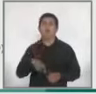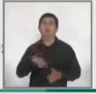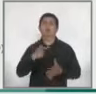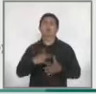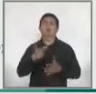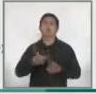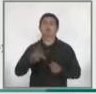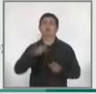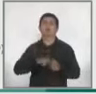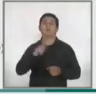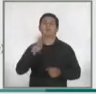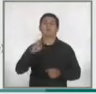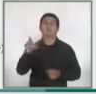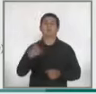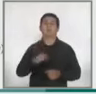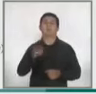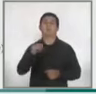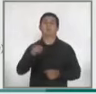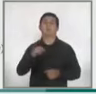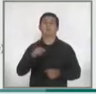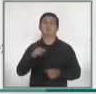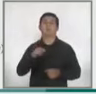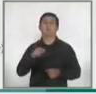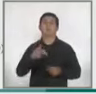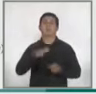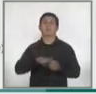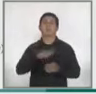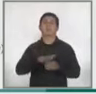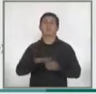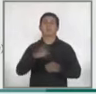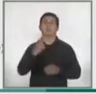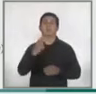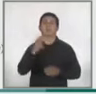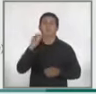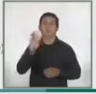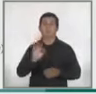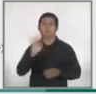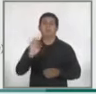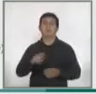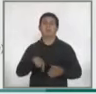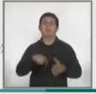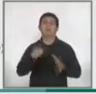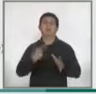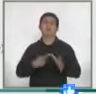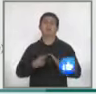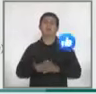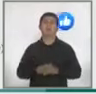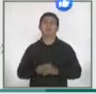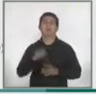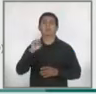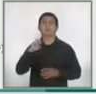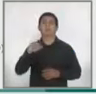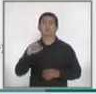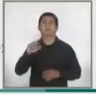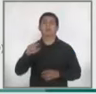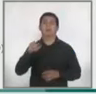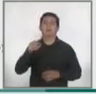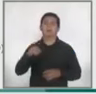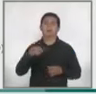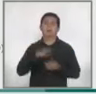El hospital de Pemex tiene una ocupación hospitalaria del 25%. CEMAR,